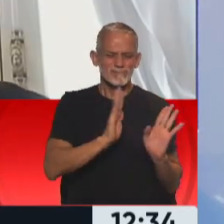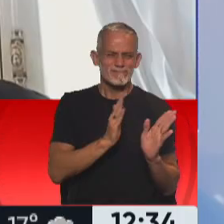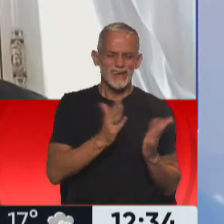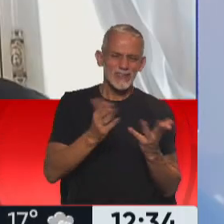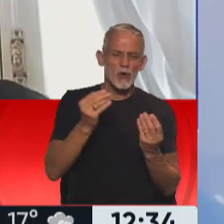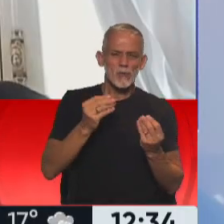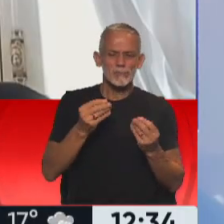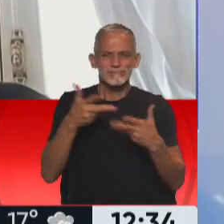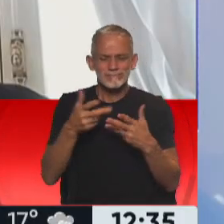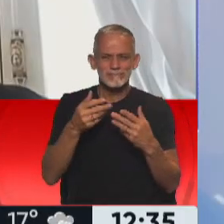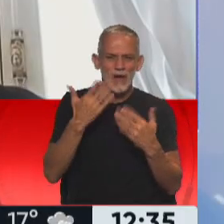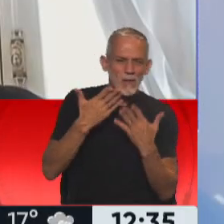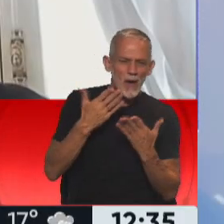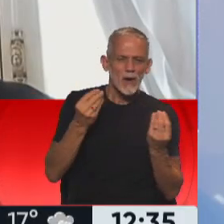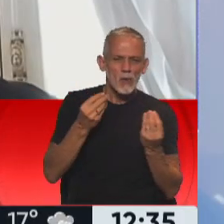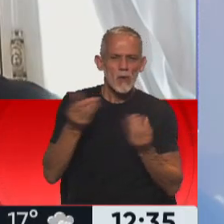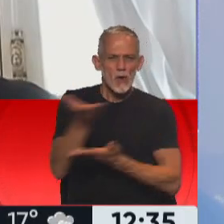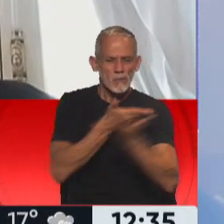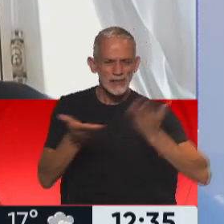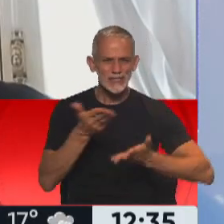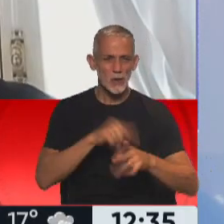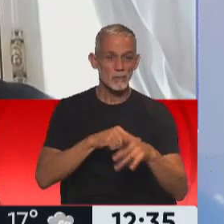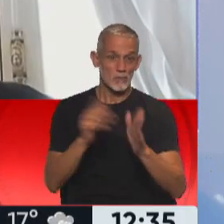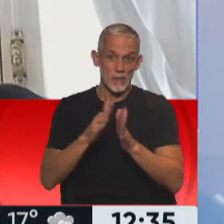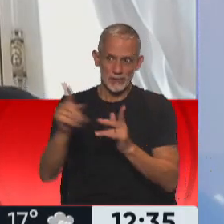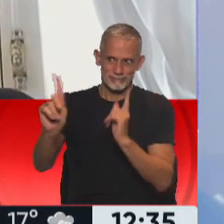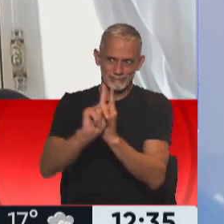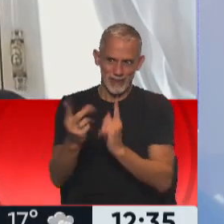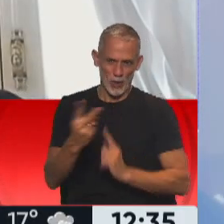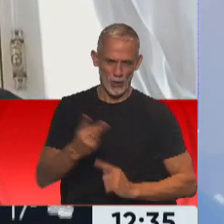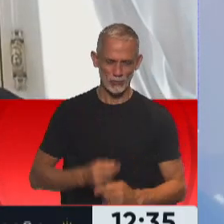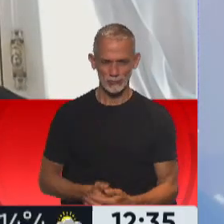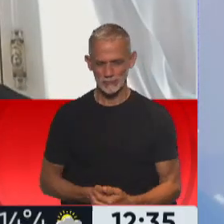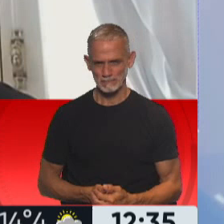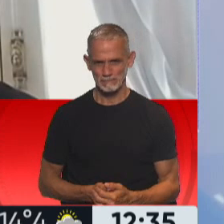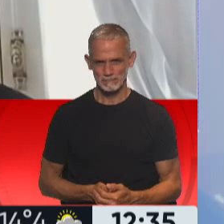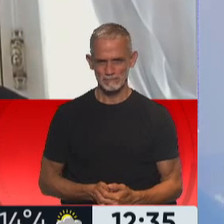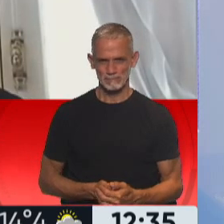se expresaba? ¿Cómo compartía esos momentos que vos tuviste con él?